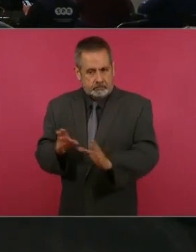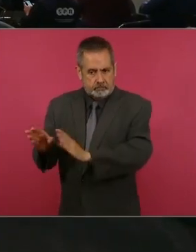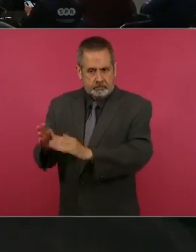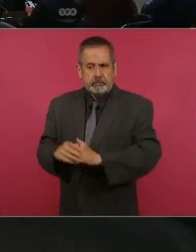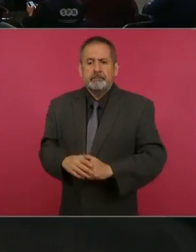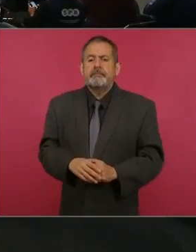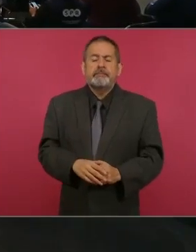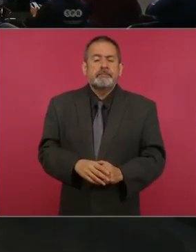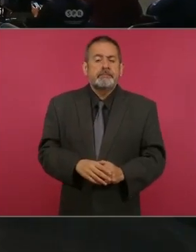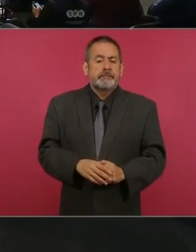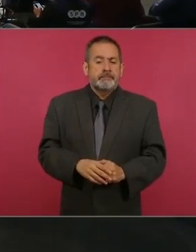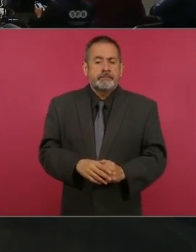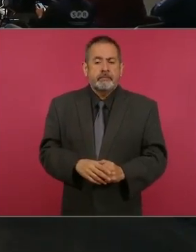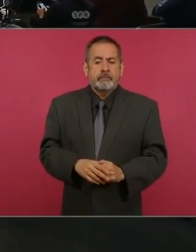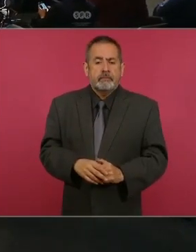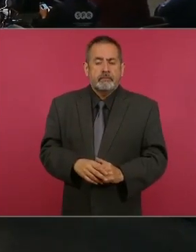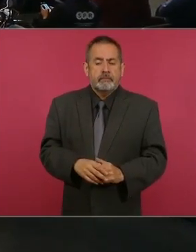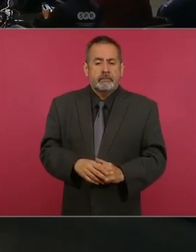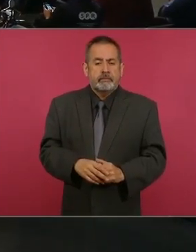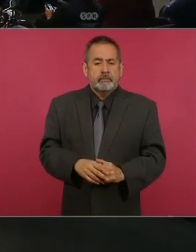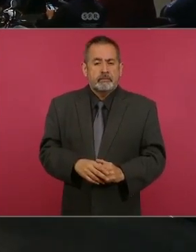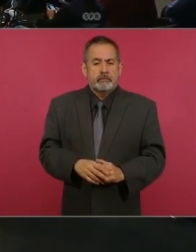lado,